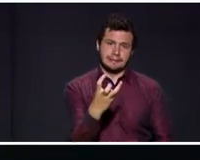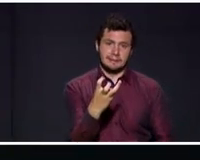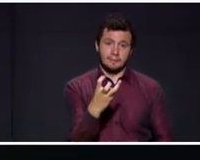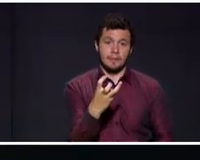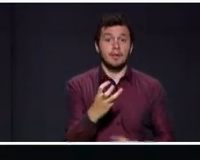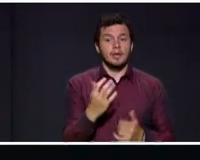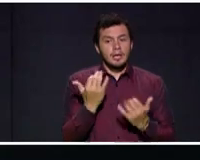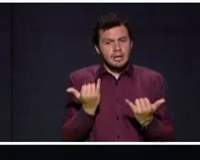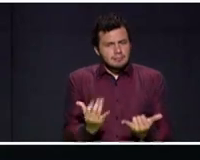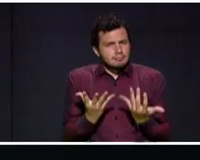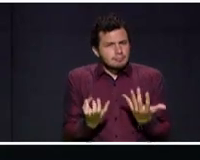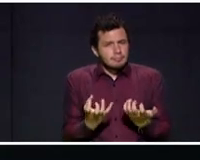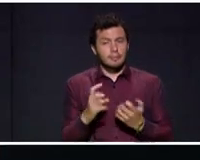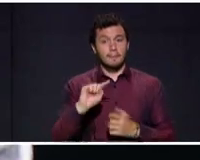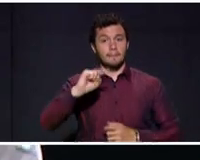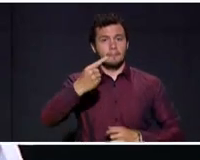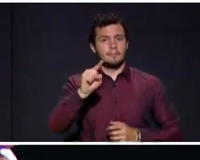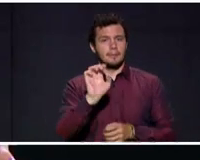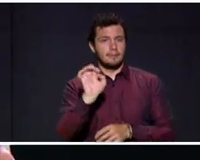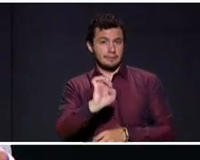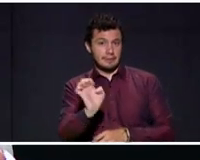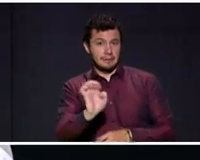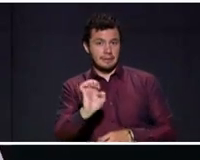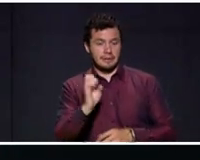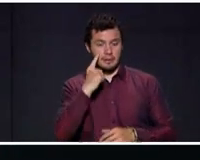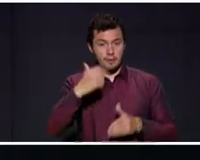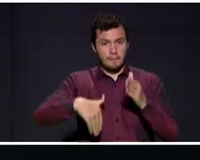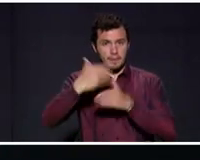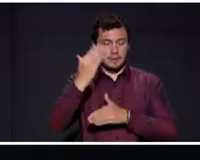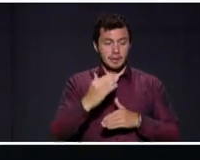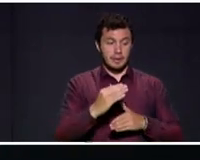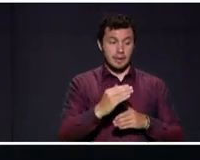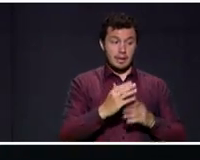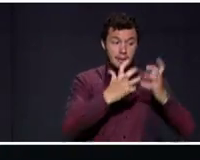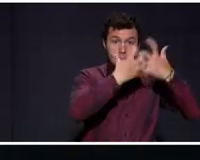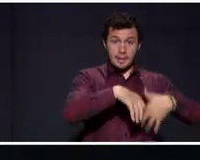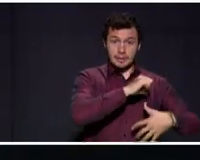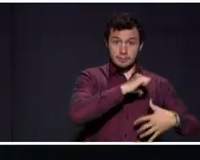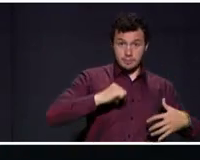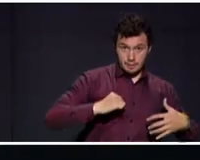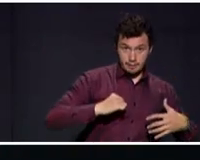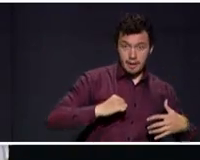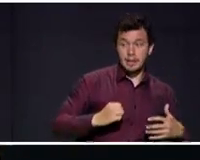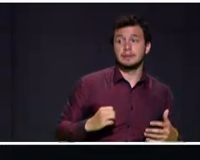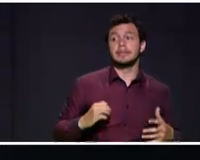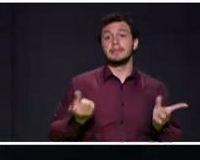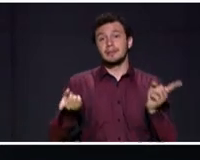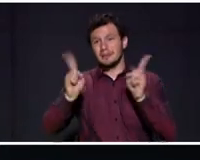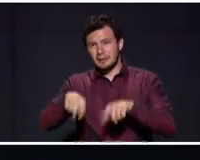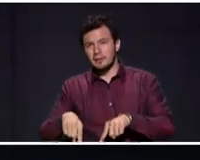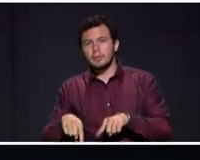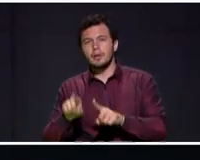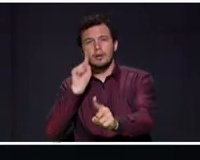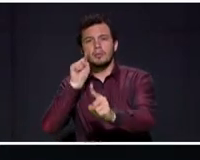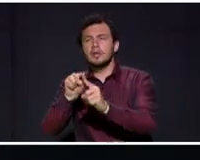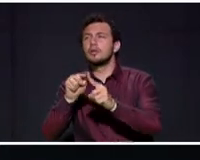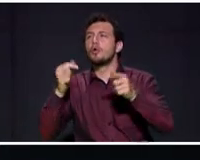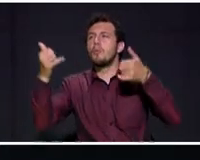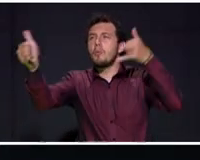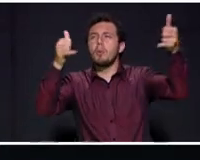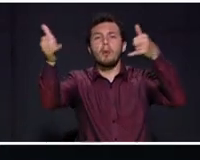primero de enero articular el sector privado y por supuesto su regional mente instalar para llegar a 800 cámaras de